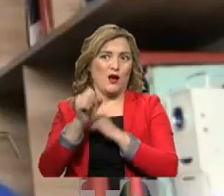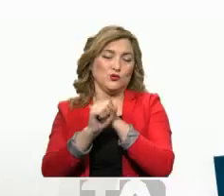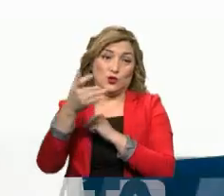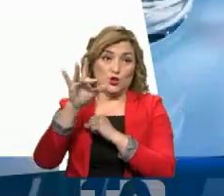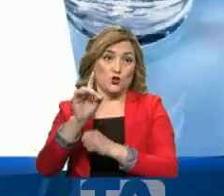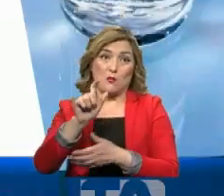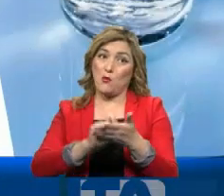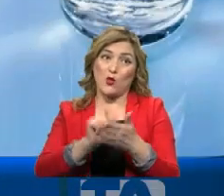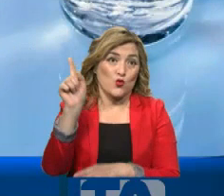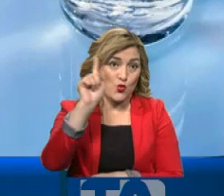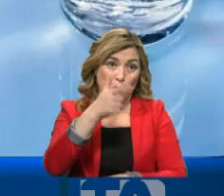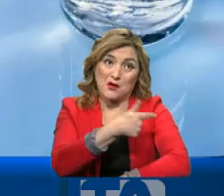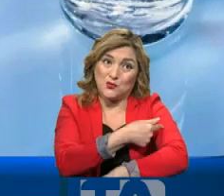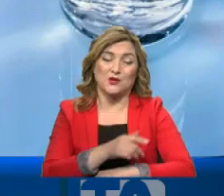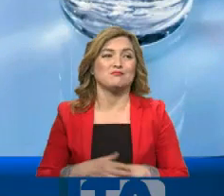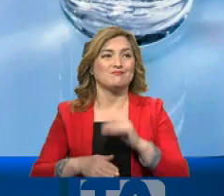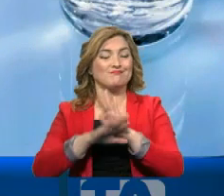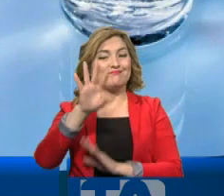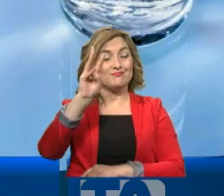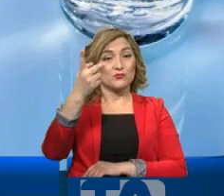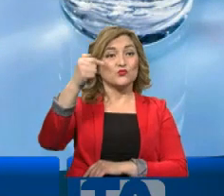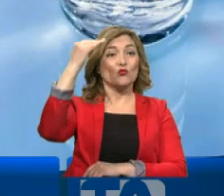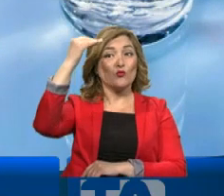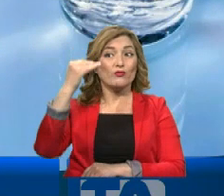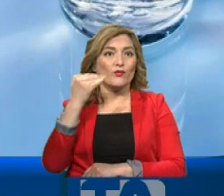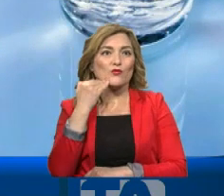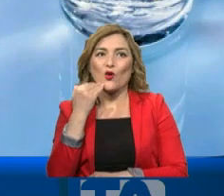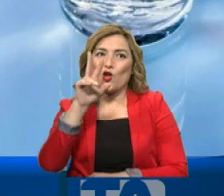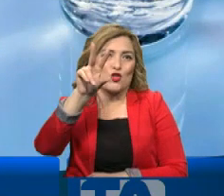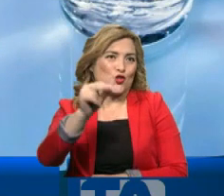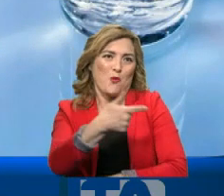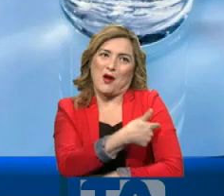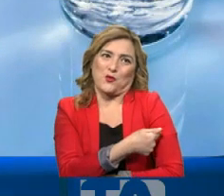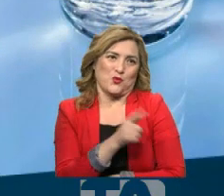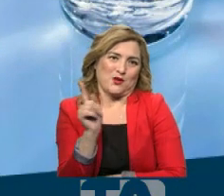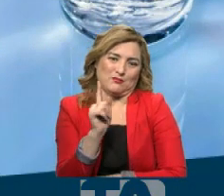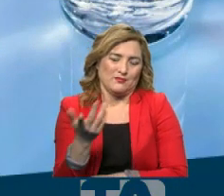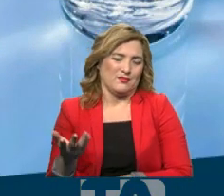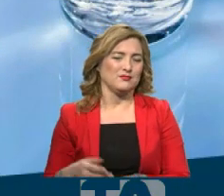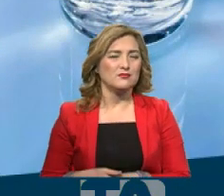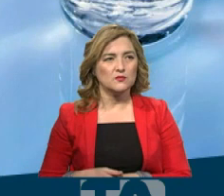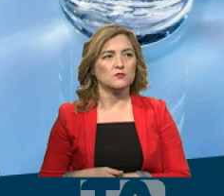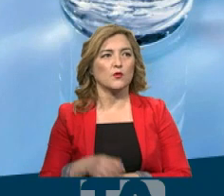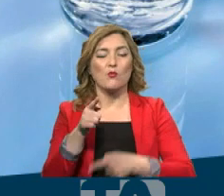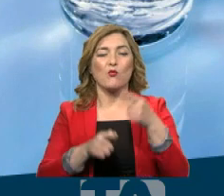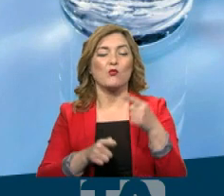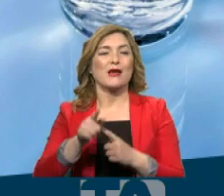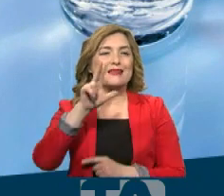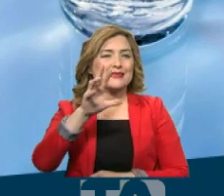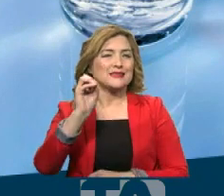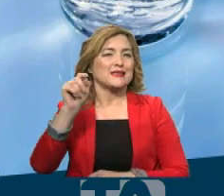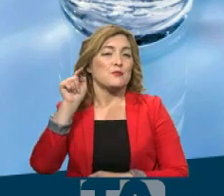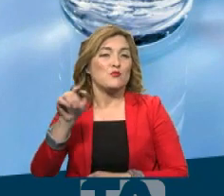18 años. Entonces, en el país, más de 6 millones de menores de edad no accederían a la vacunación. Tampoco lo podrían hacer las cerca